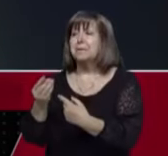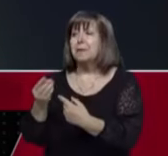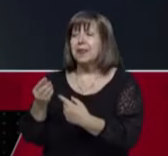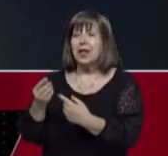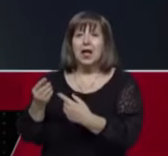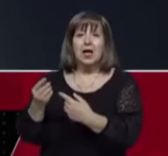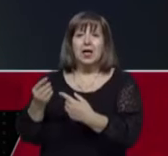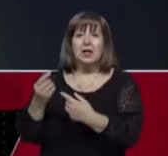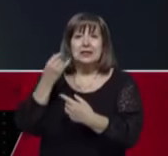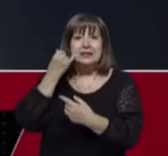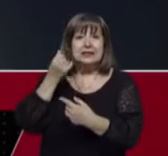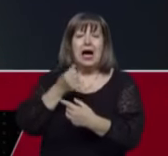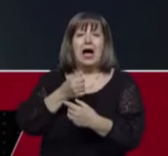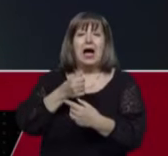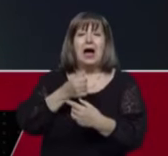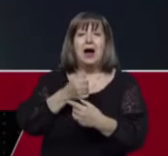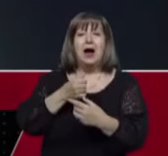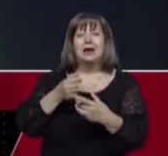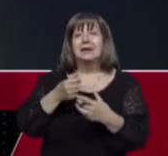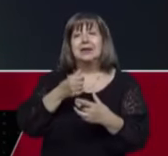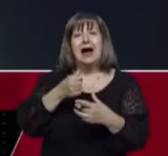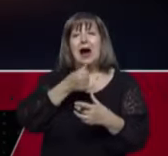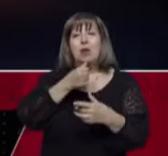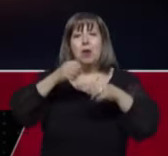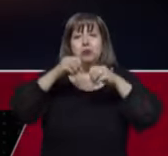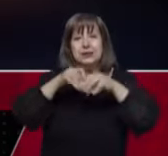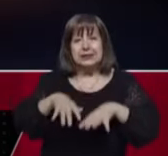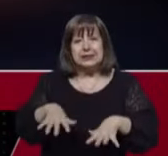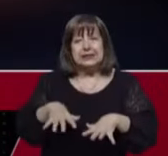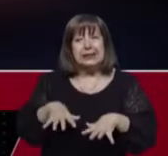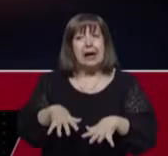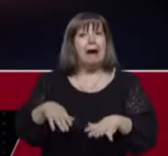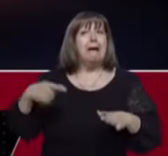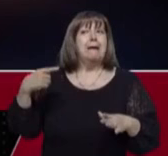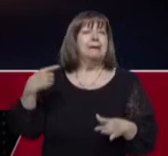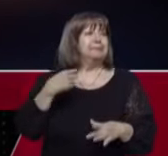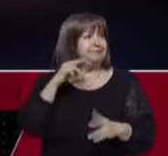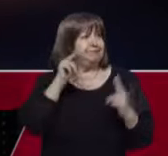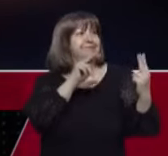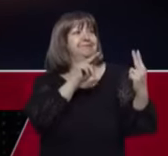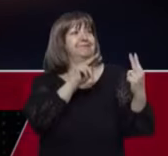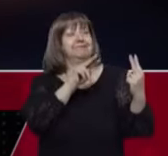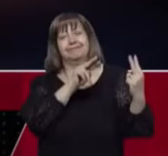que ya había roto bolsa, así me dijo ella. Entonces la miró mi compañera,